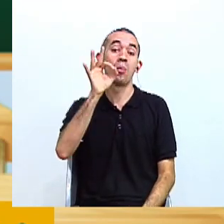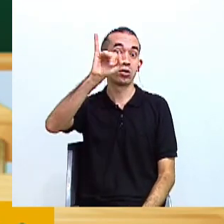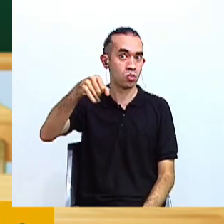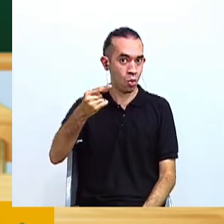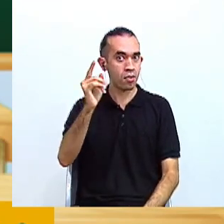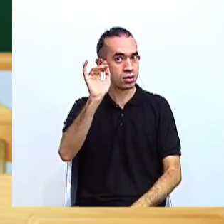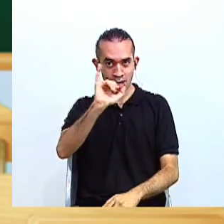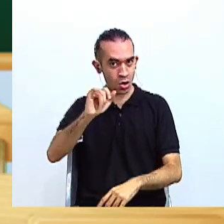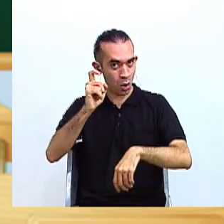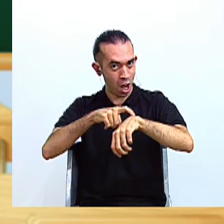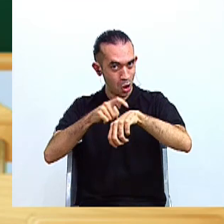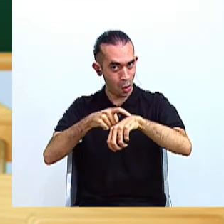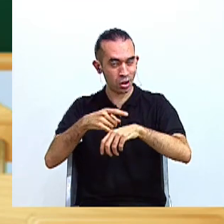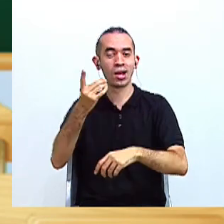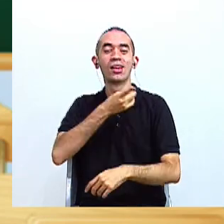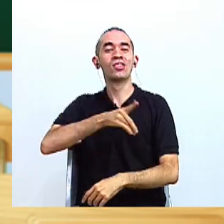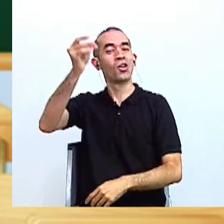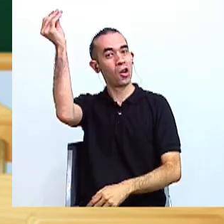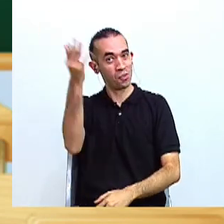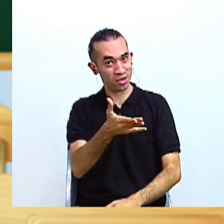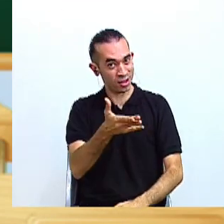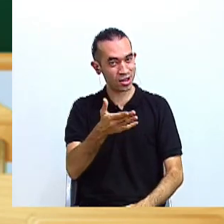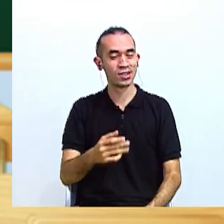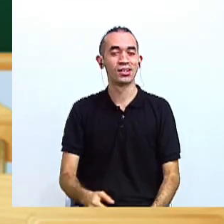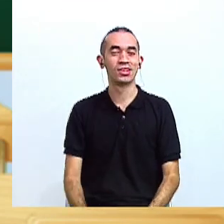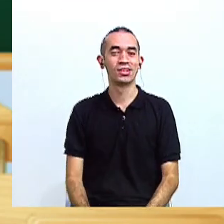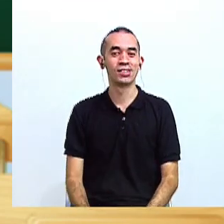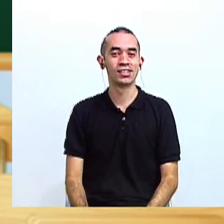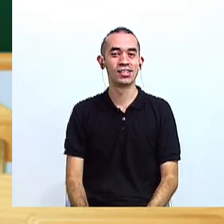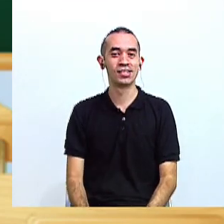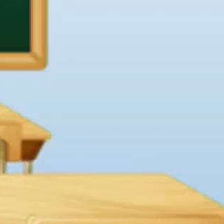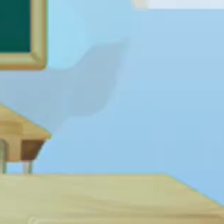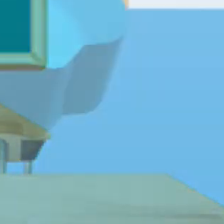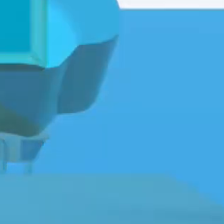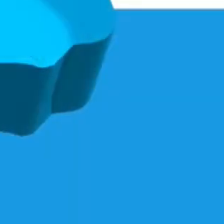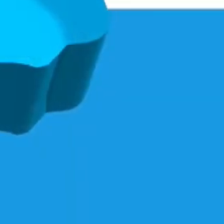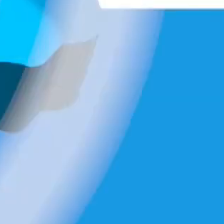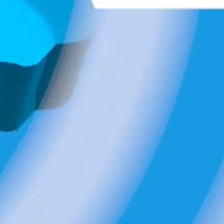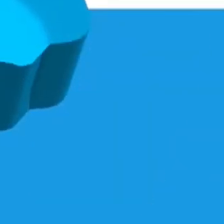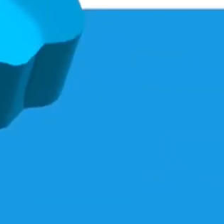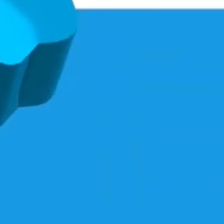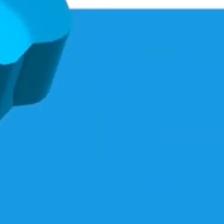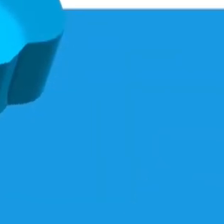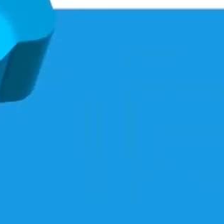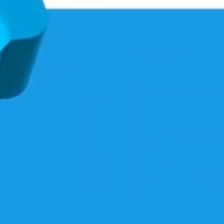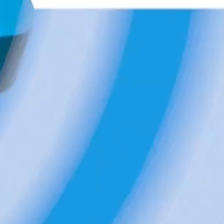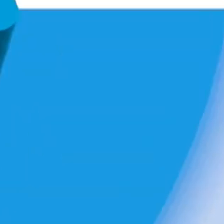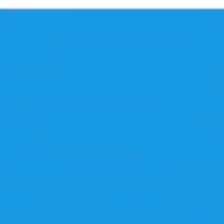hora. Dios los bendiga.